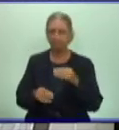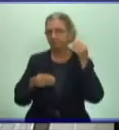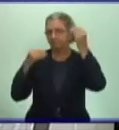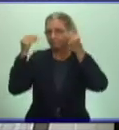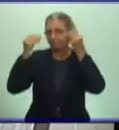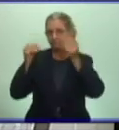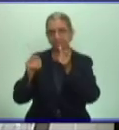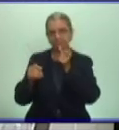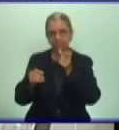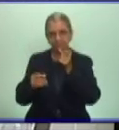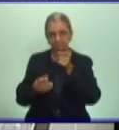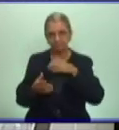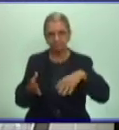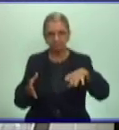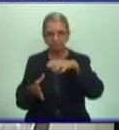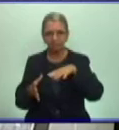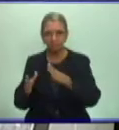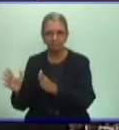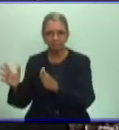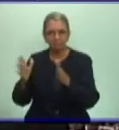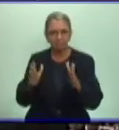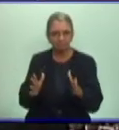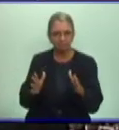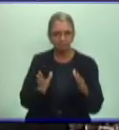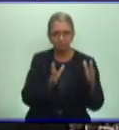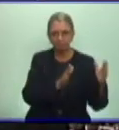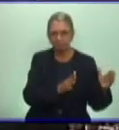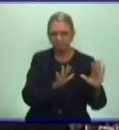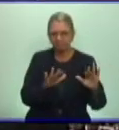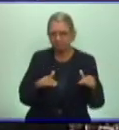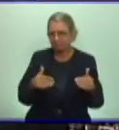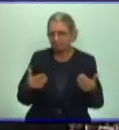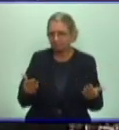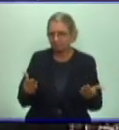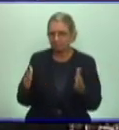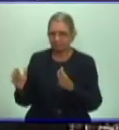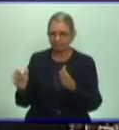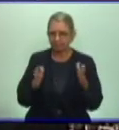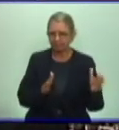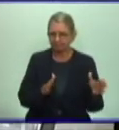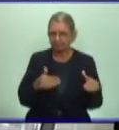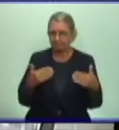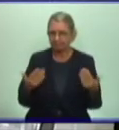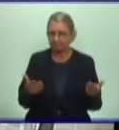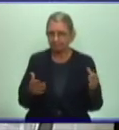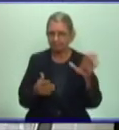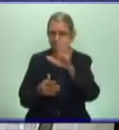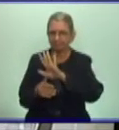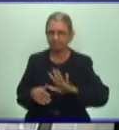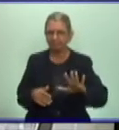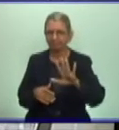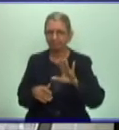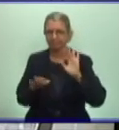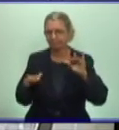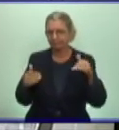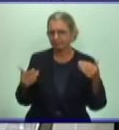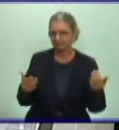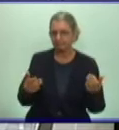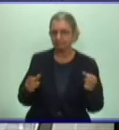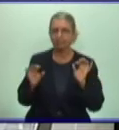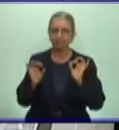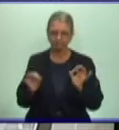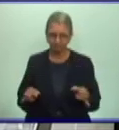a las regiones. Lo aclaré nuevamente, dice que existen diferentes clasificaciones de regiones en nuestro país. Es cierto que desde el punto de